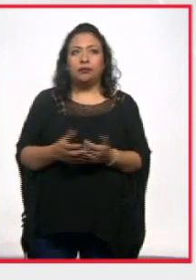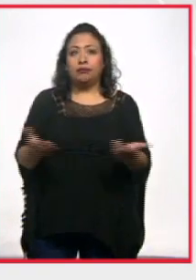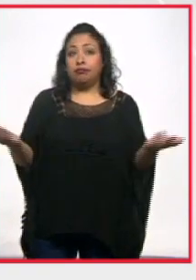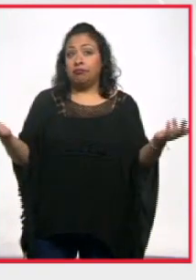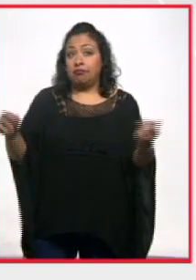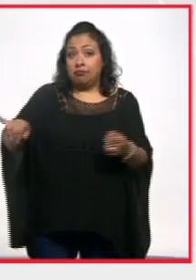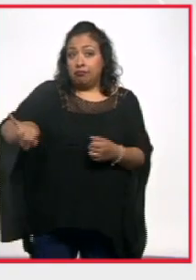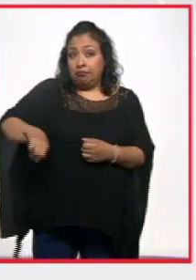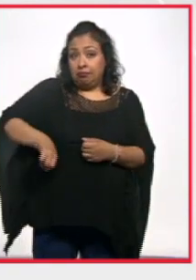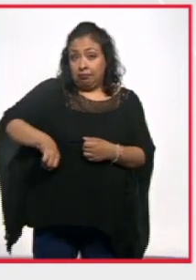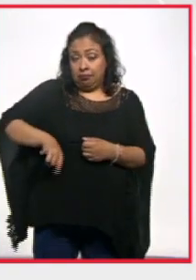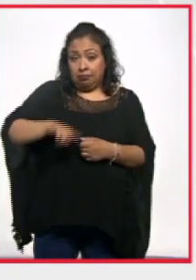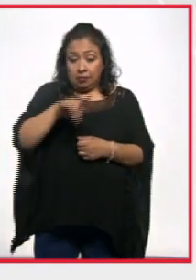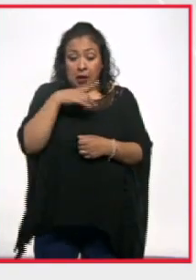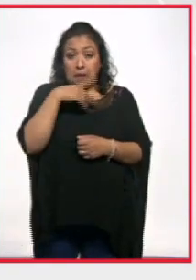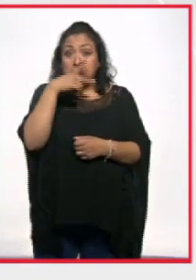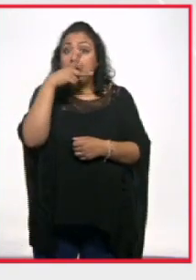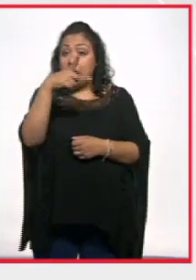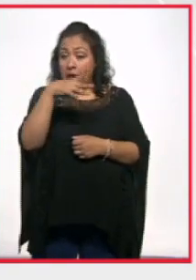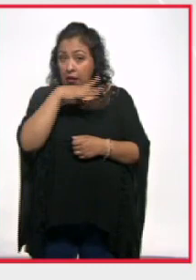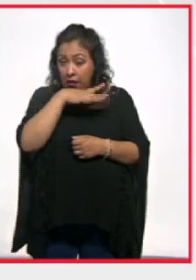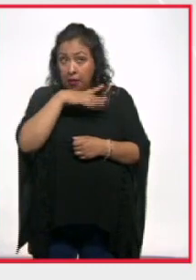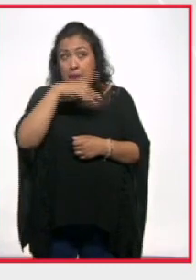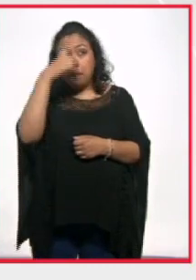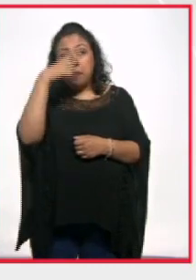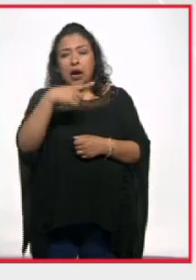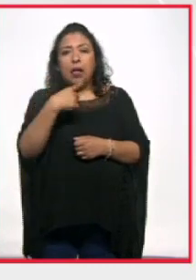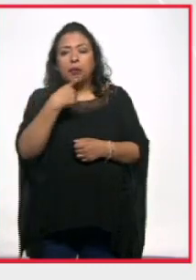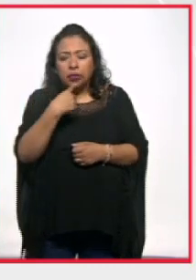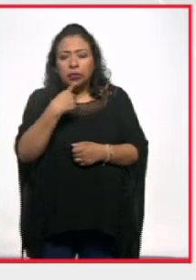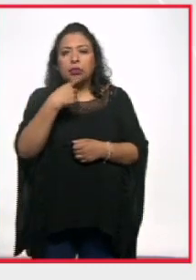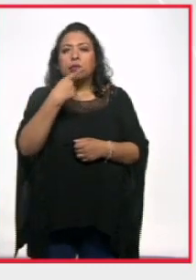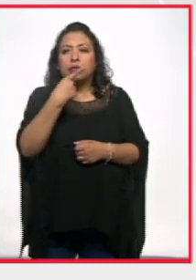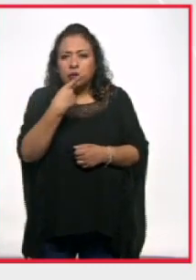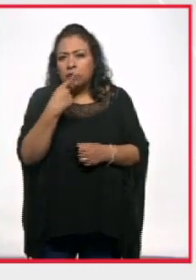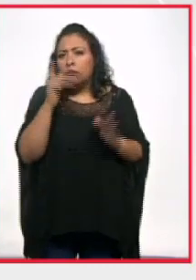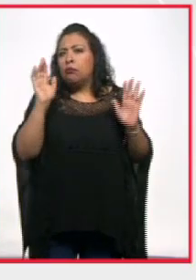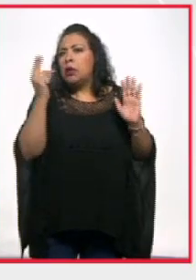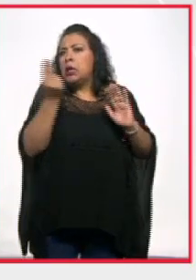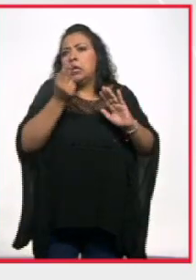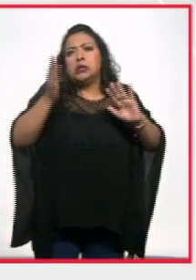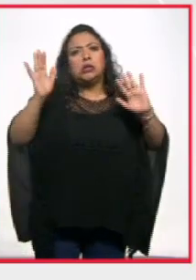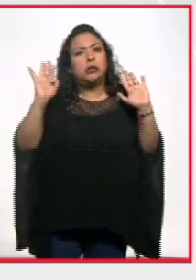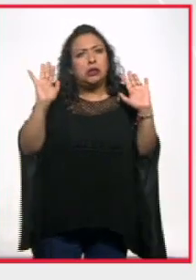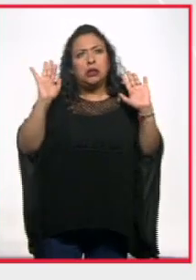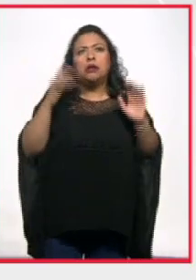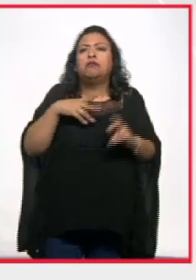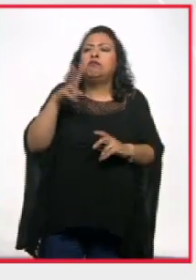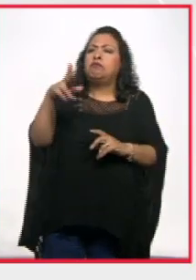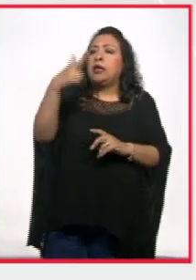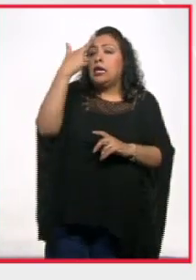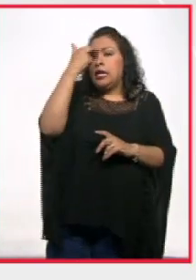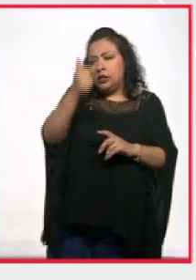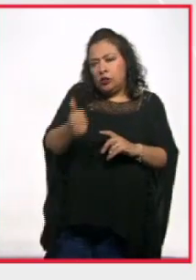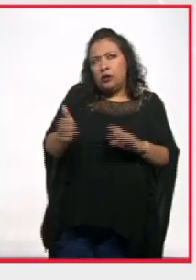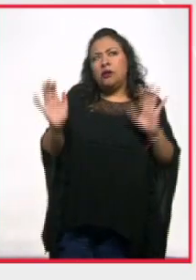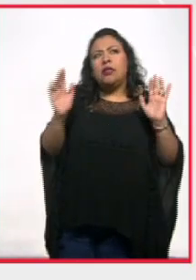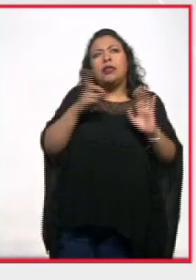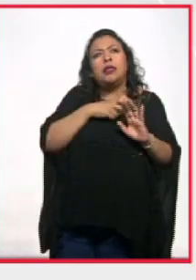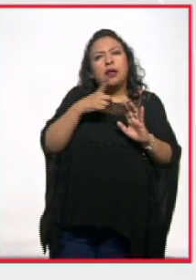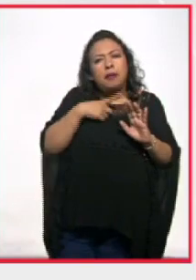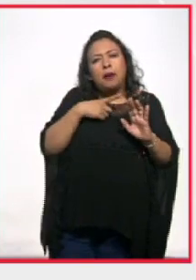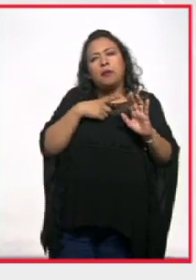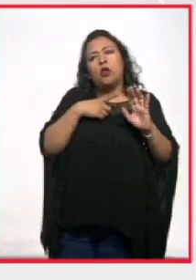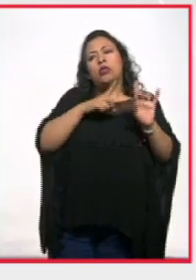Bueno, interesante porque las palabras existen para pronunciarse cuando sean necesarias. Efectivamente. La cosa es que pues hay que tener